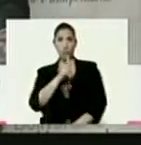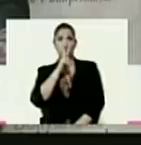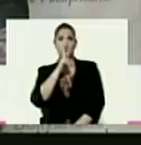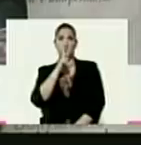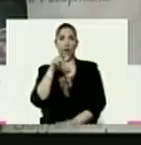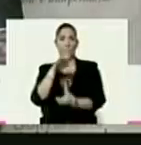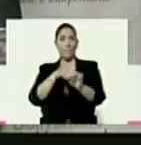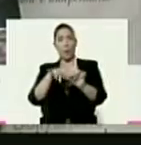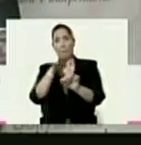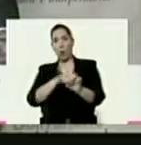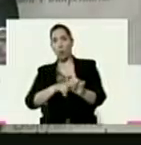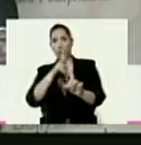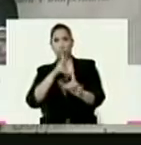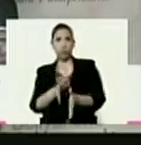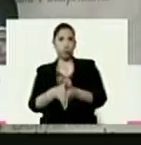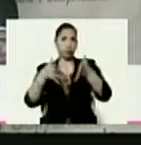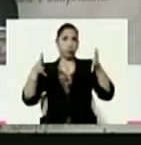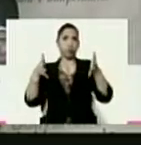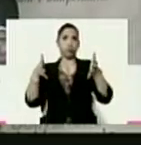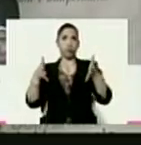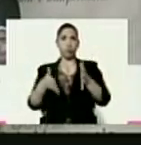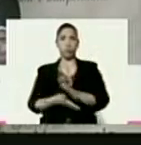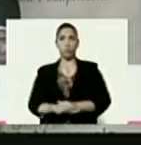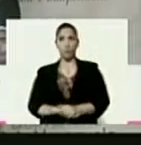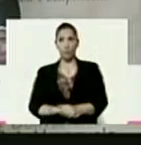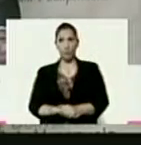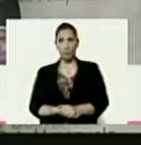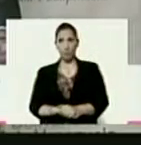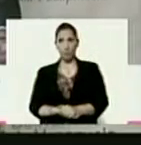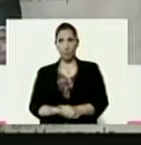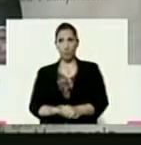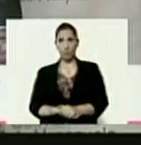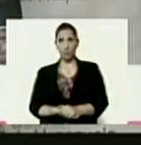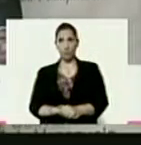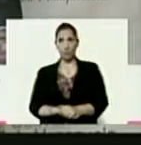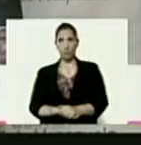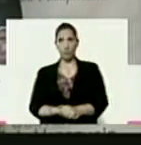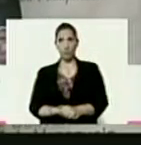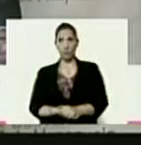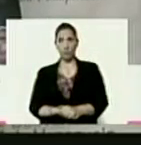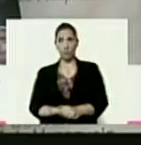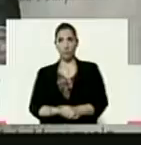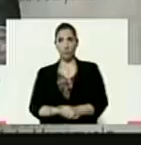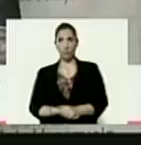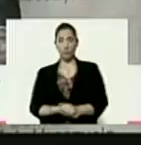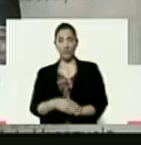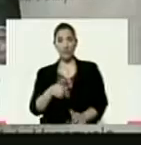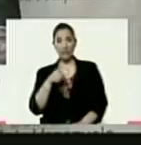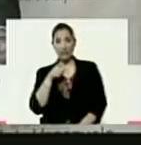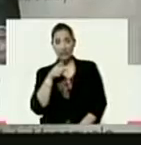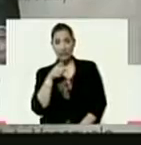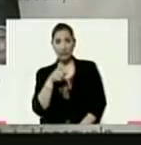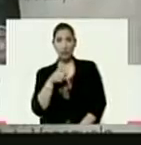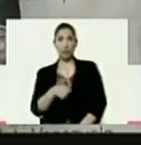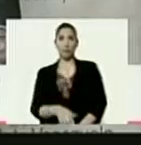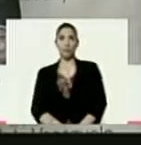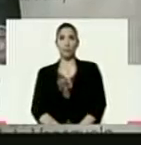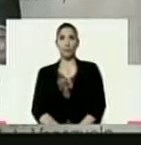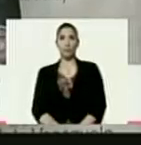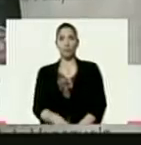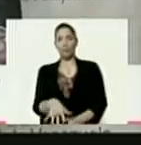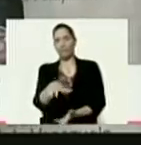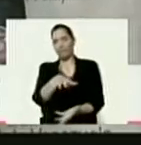de gigantesca corrupción. Es una cosa de